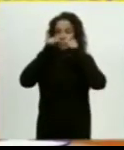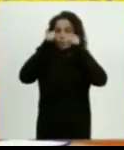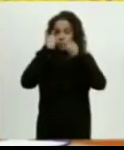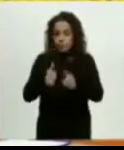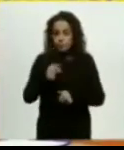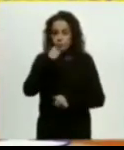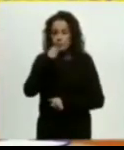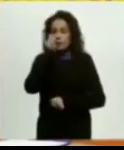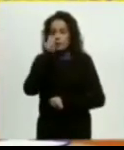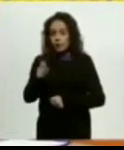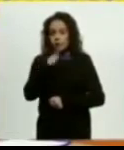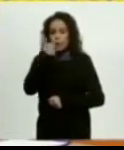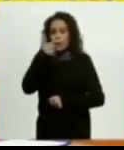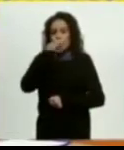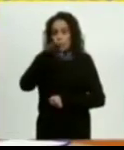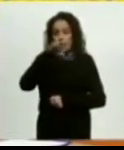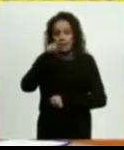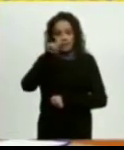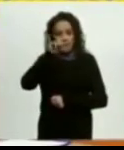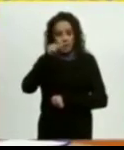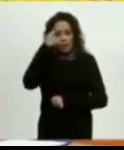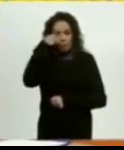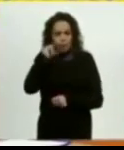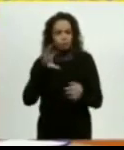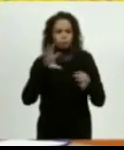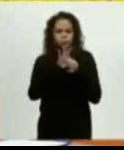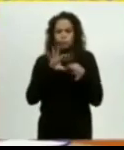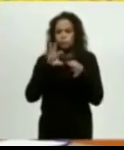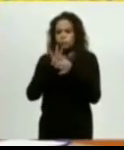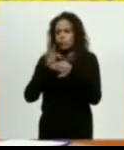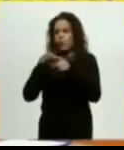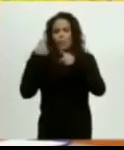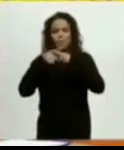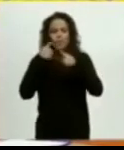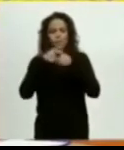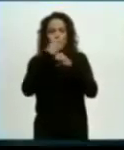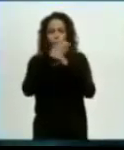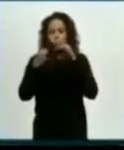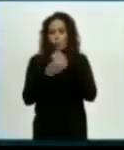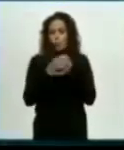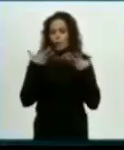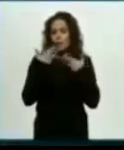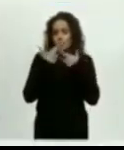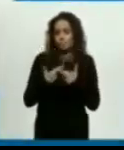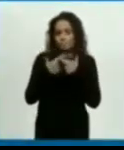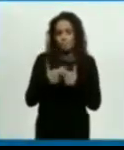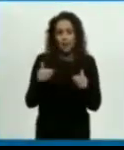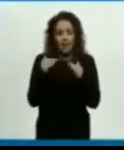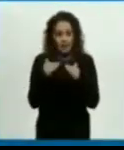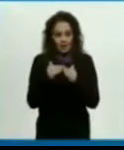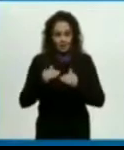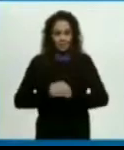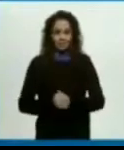geométricos para que poco a poco los vayas relacionando con los objetos que tienes en tu casa.